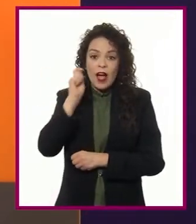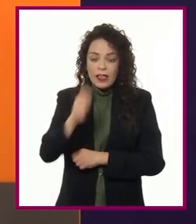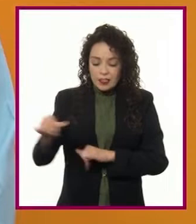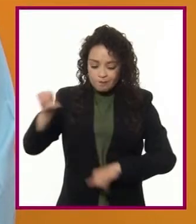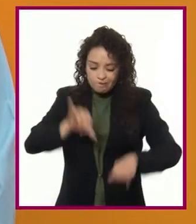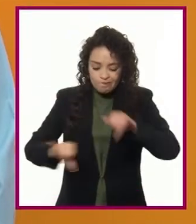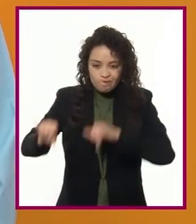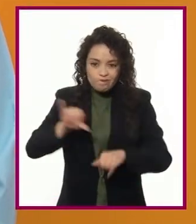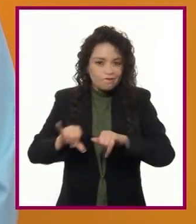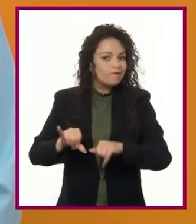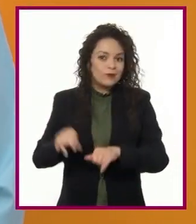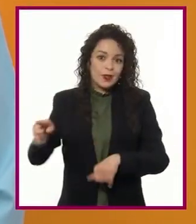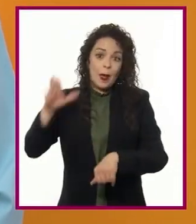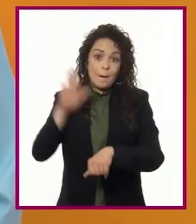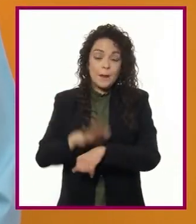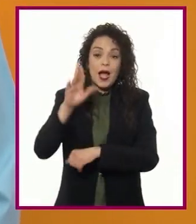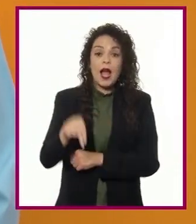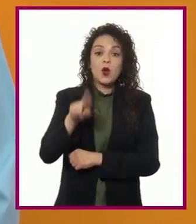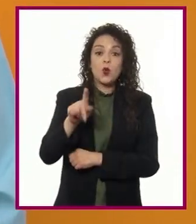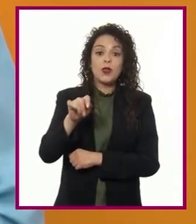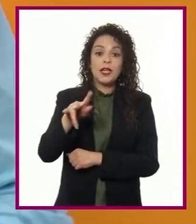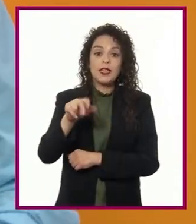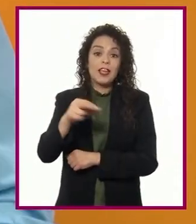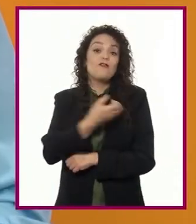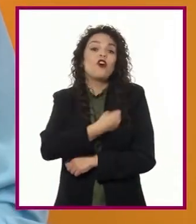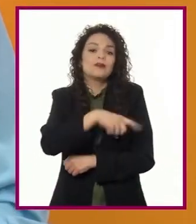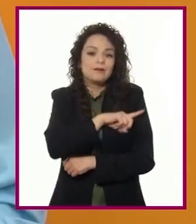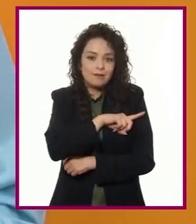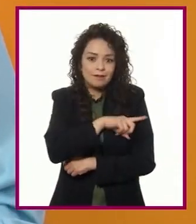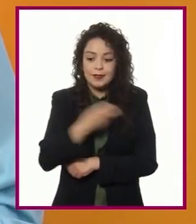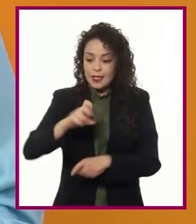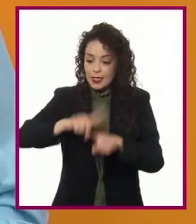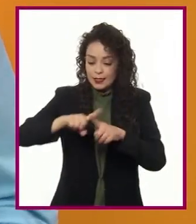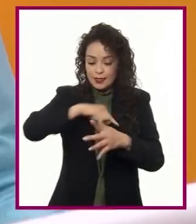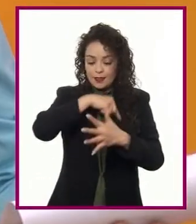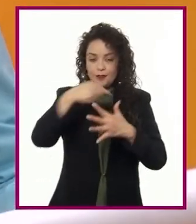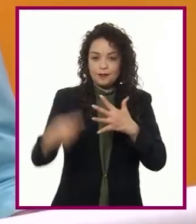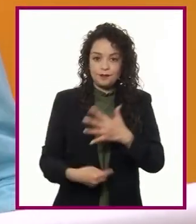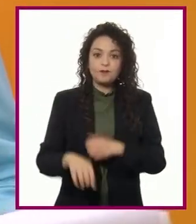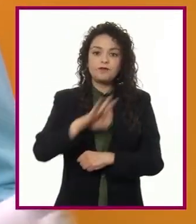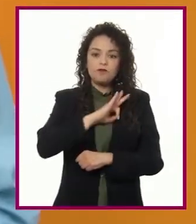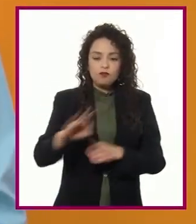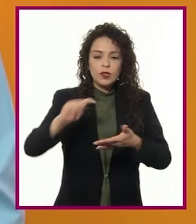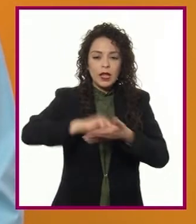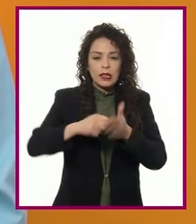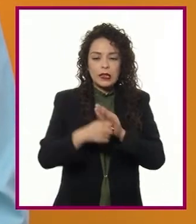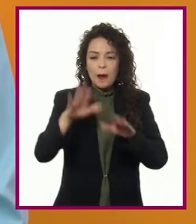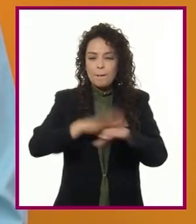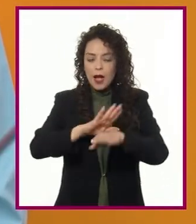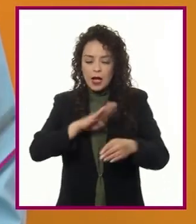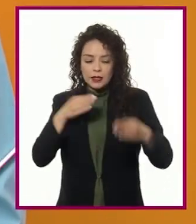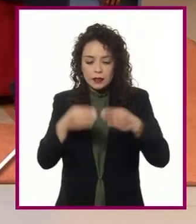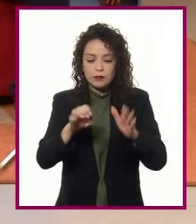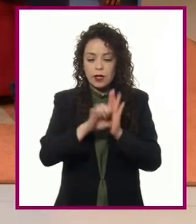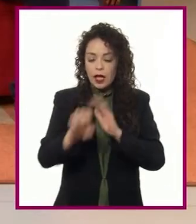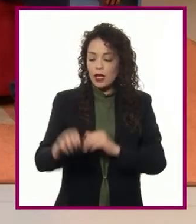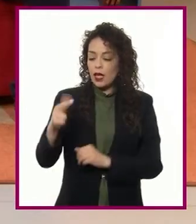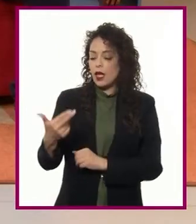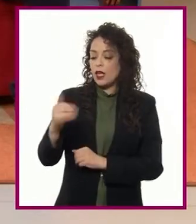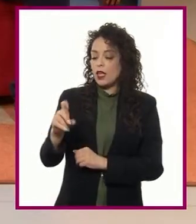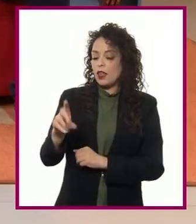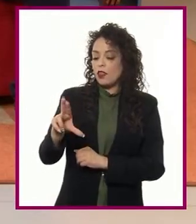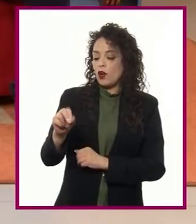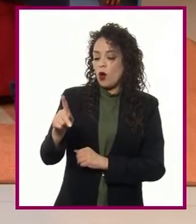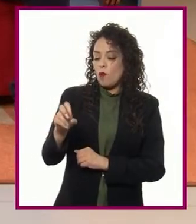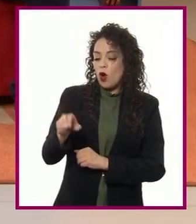nutritivos. Con todas estas especies se pueden emplear técnicas específicas como la hidroponía.